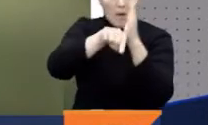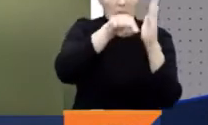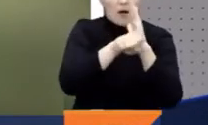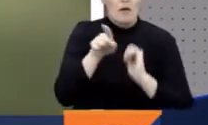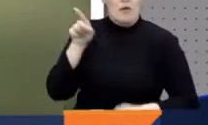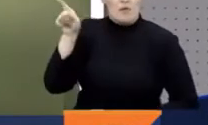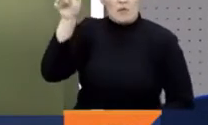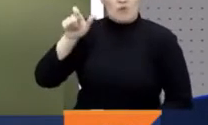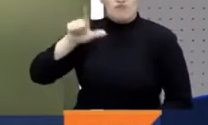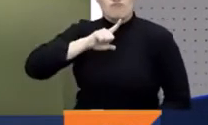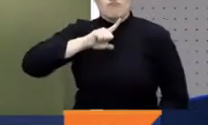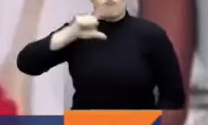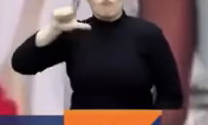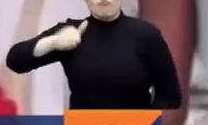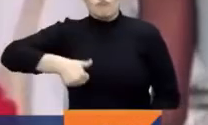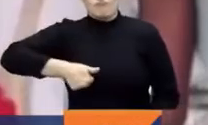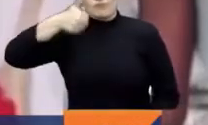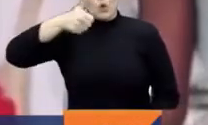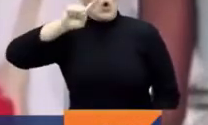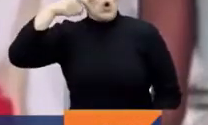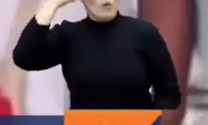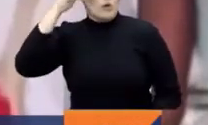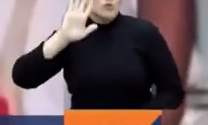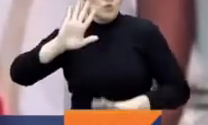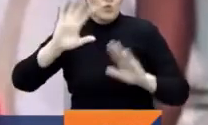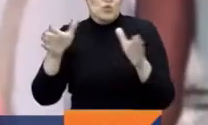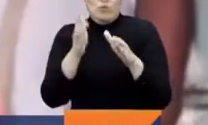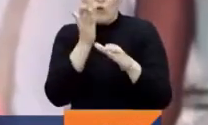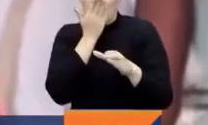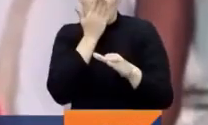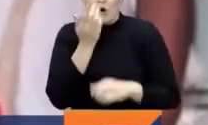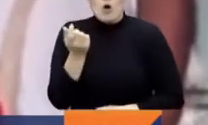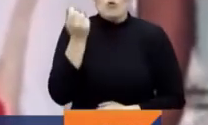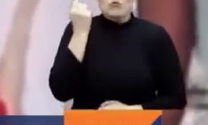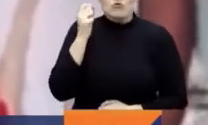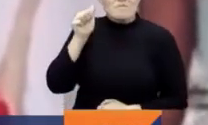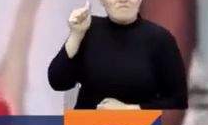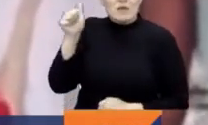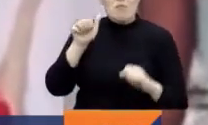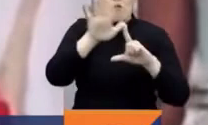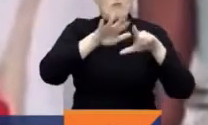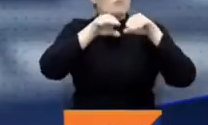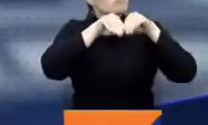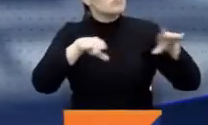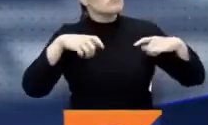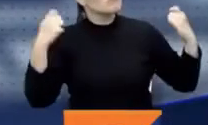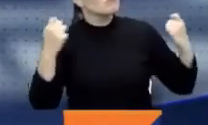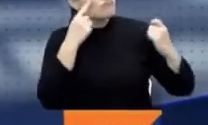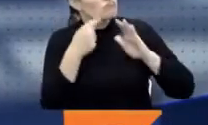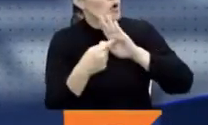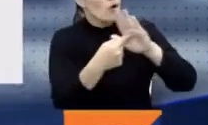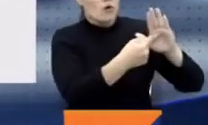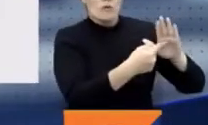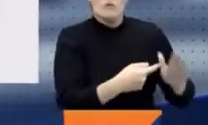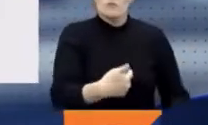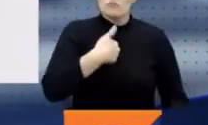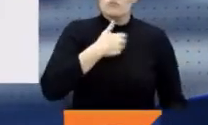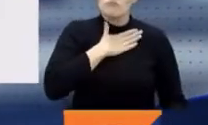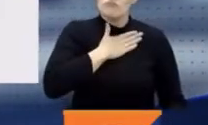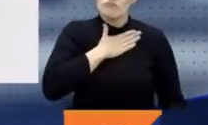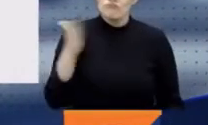Inda Zabaleta, Juan Orlando Moreno. Hace unos días en video explicó su tarea dentro de la comunidad. Cuenten con nosotros